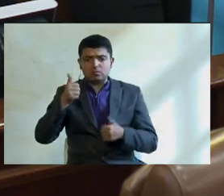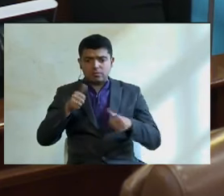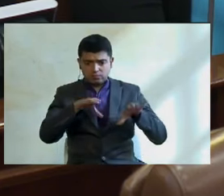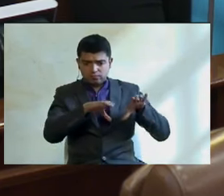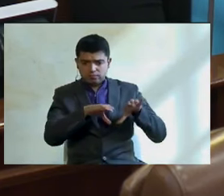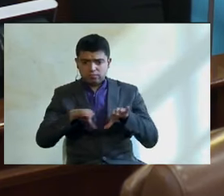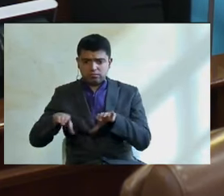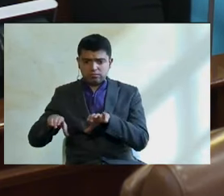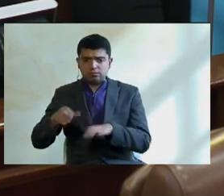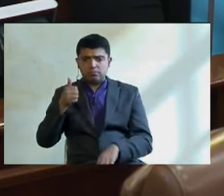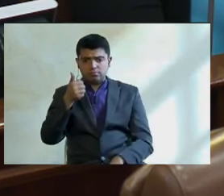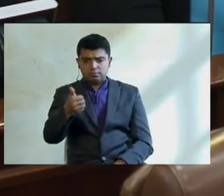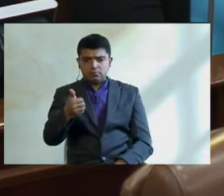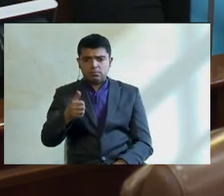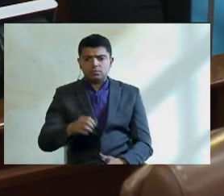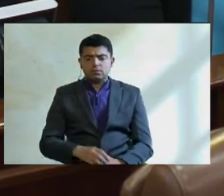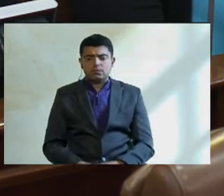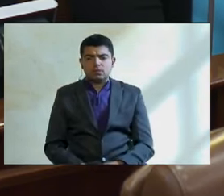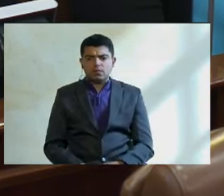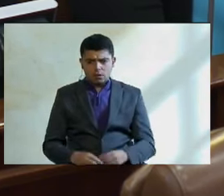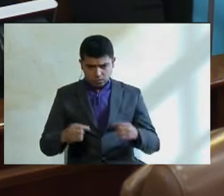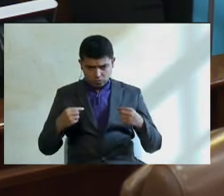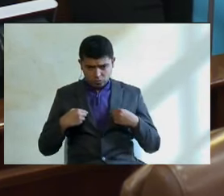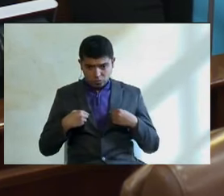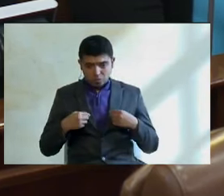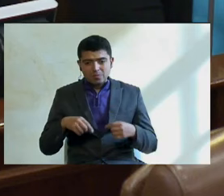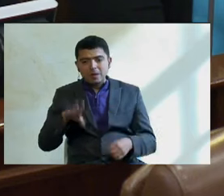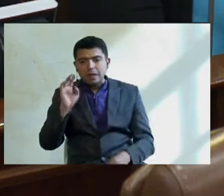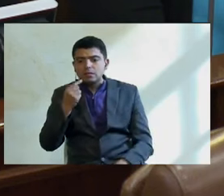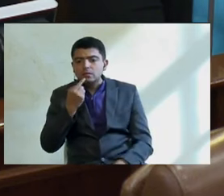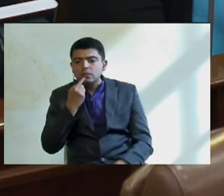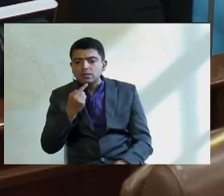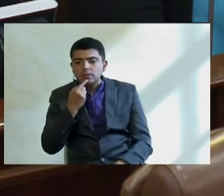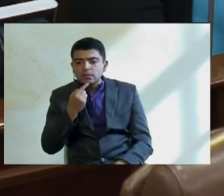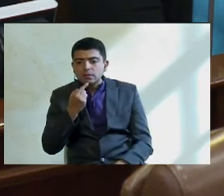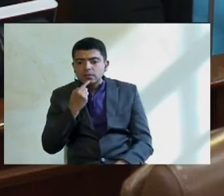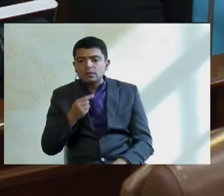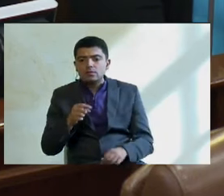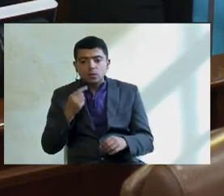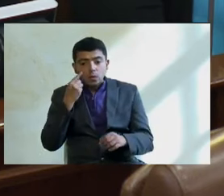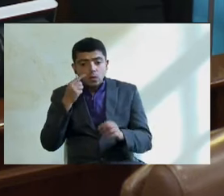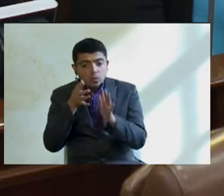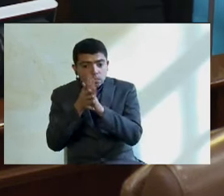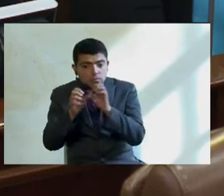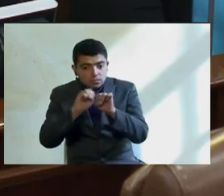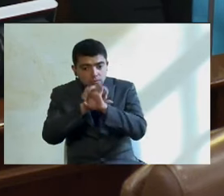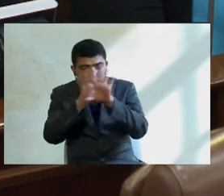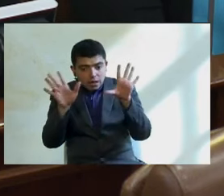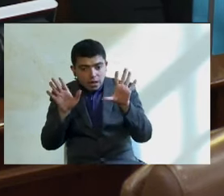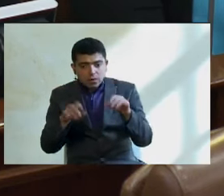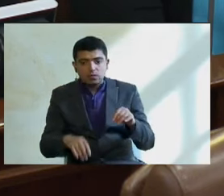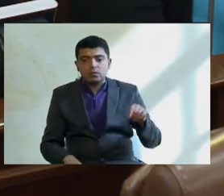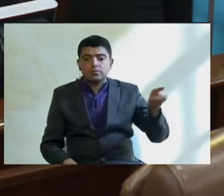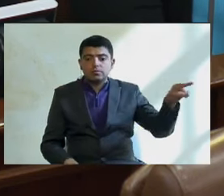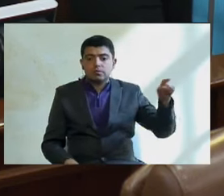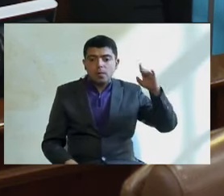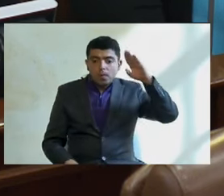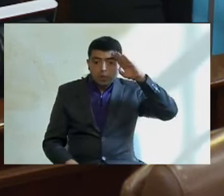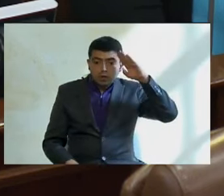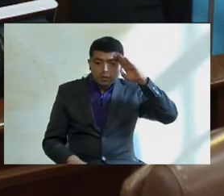diciendo es que no se le puede dar este beneficio a los policías que sean excluidos de manera